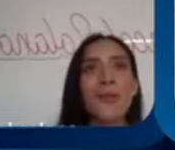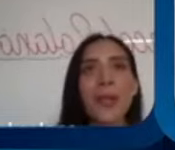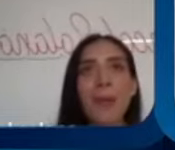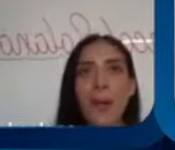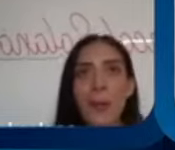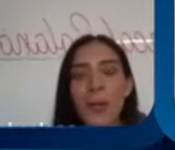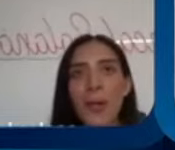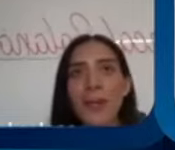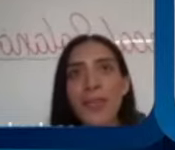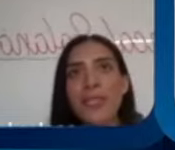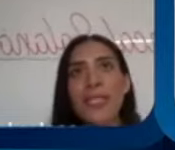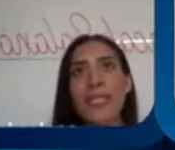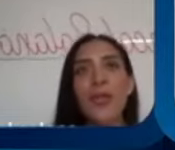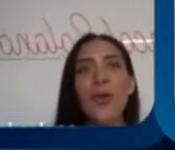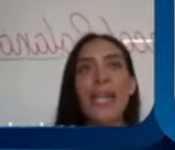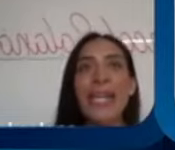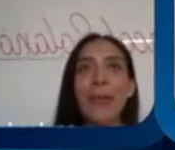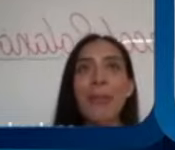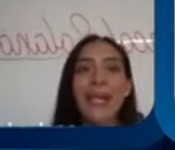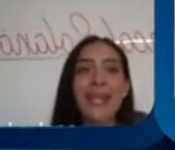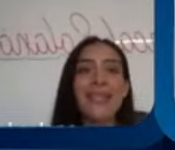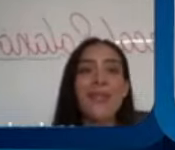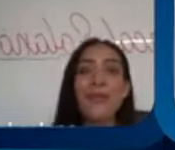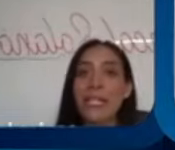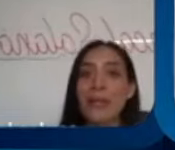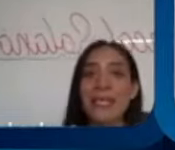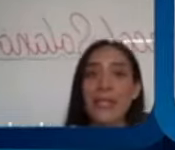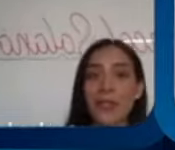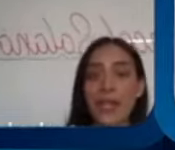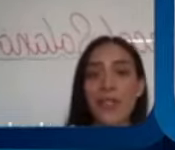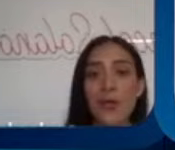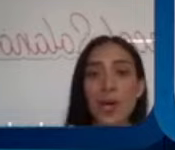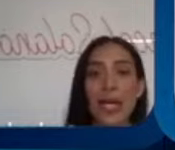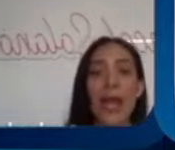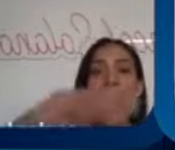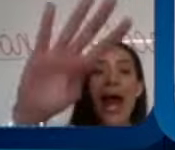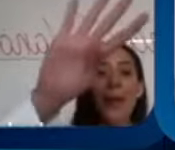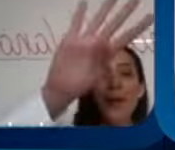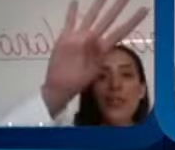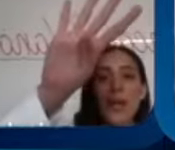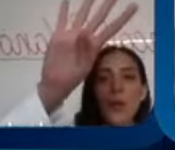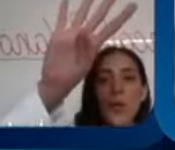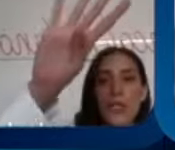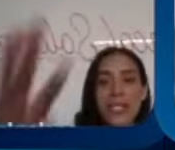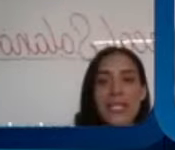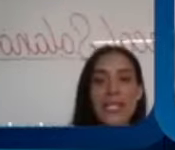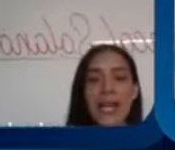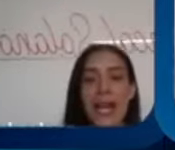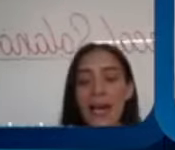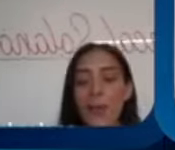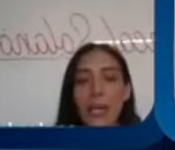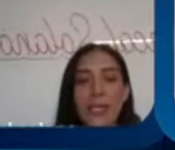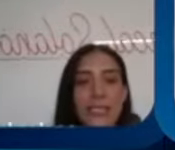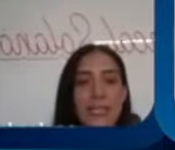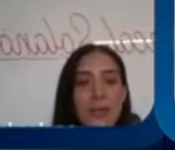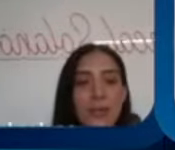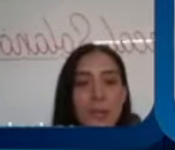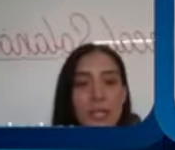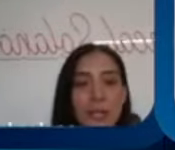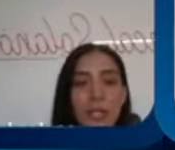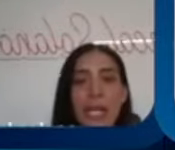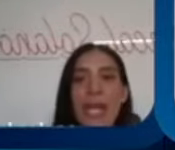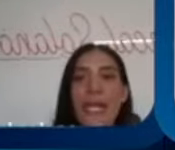amigo Víctor Villalpán, en el primer comentario te dejo el link para que te suscribas y lo sigas en su canal. Amigos, saludos y que siga la cuarta